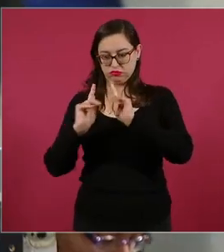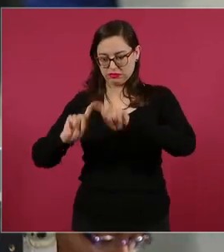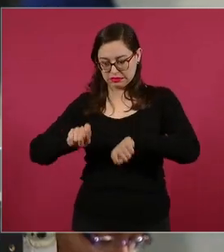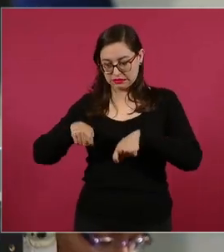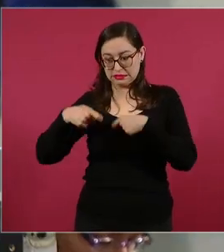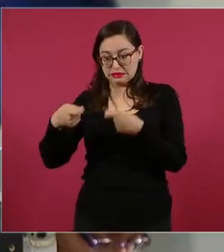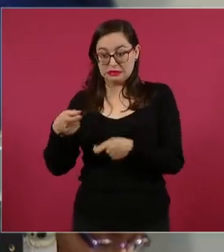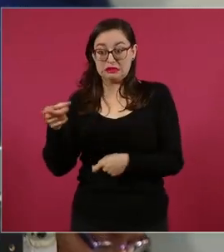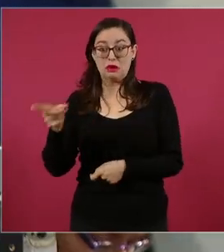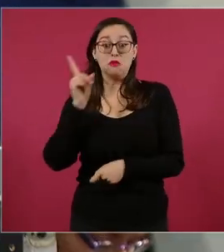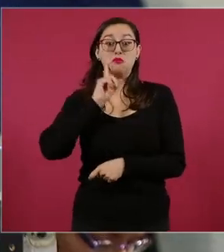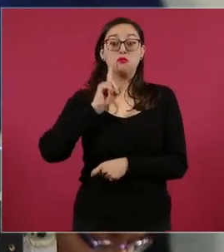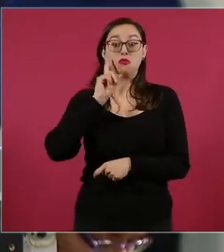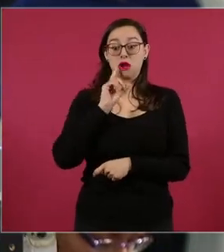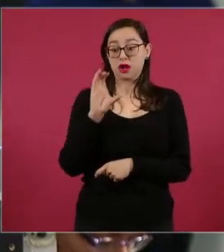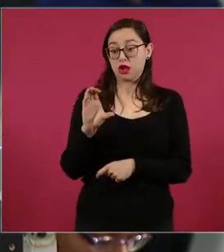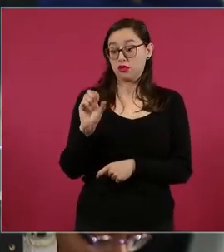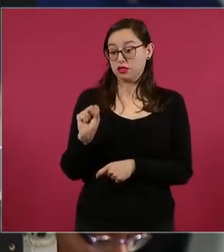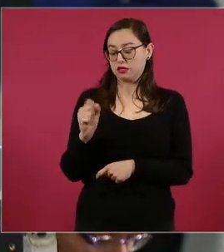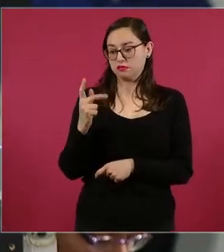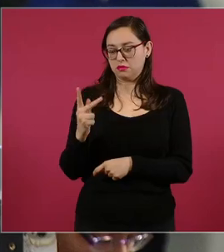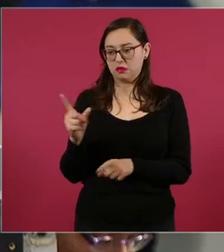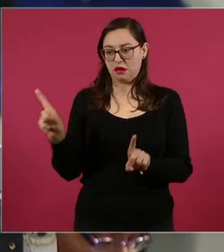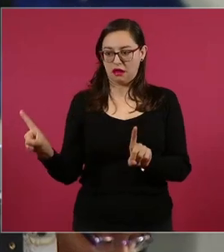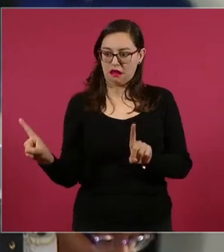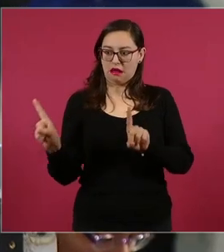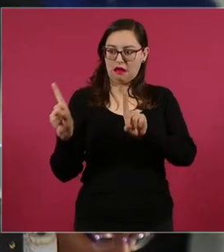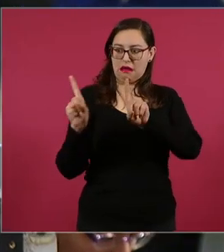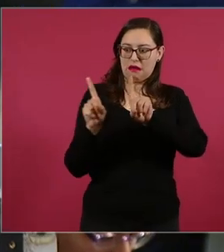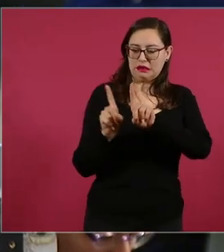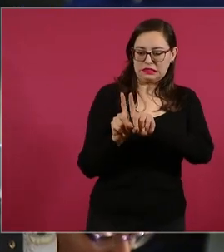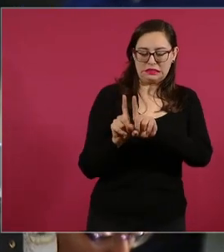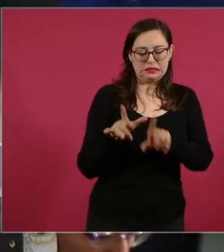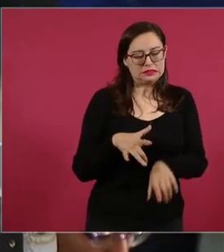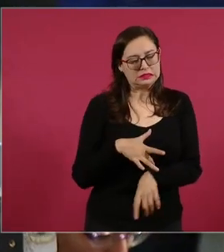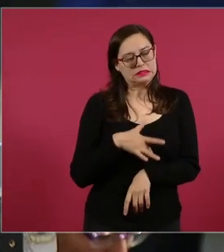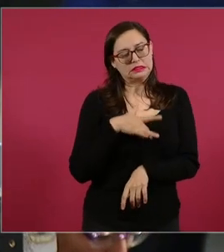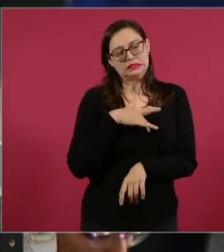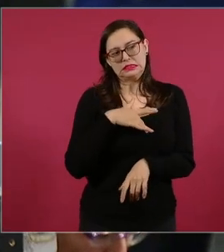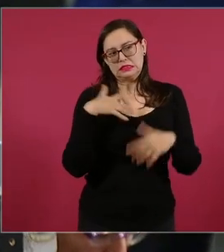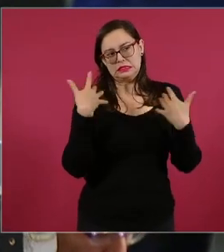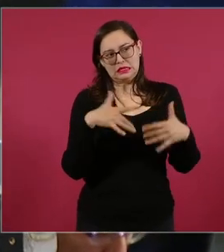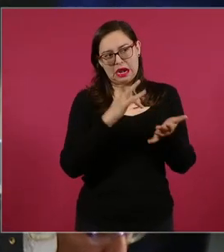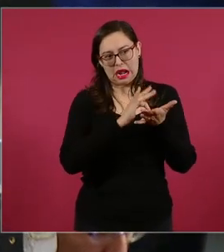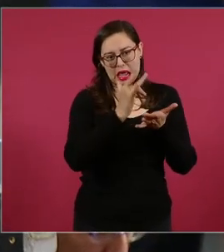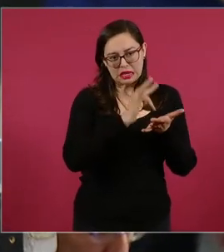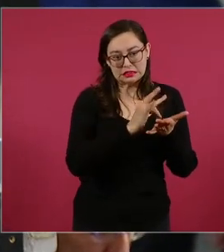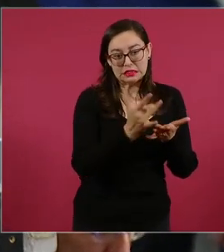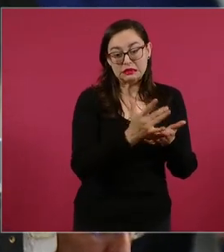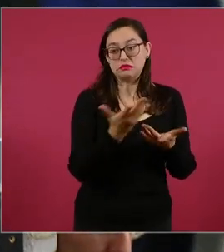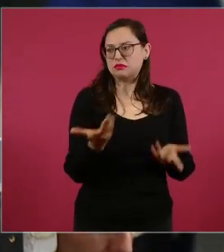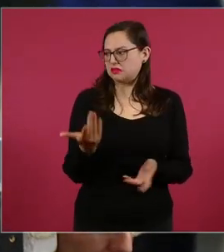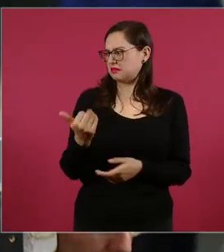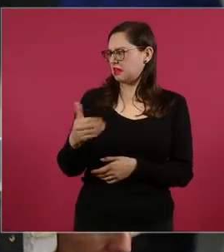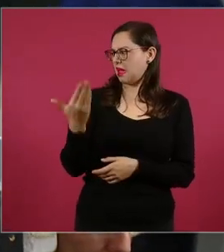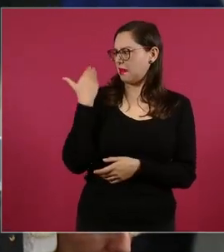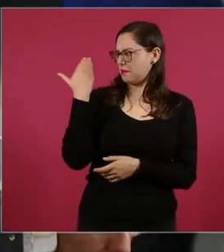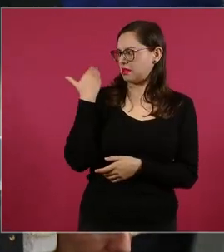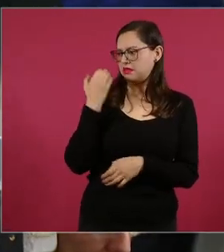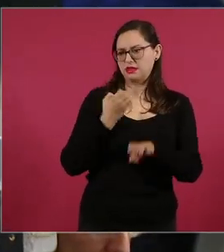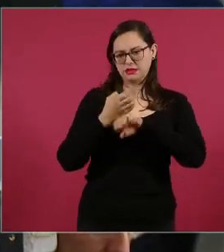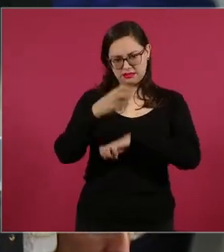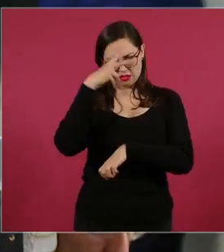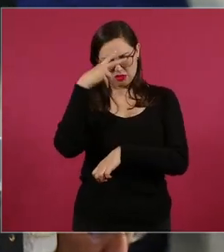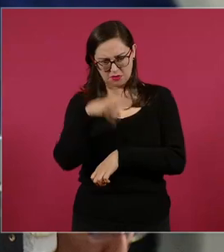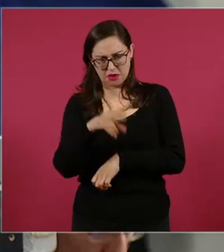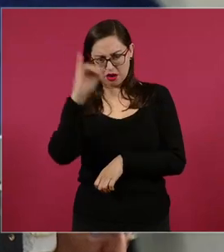actividades del día viernes que estuvo en el Estado de México y la Ciudad de México, saber qué se habló con la gobernadora del Estado de